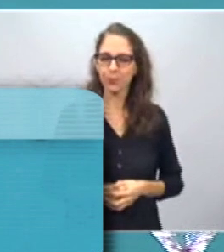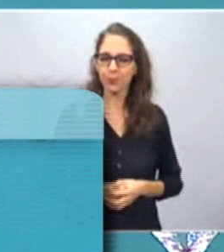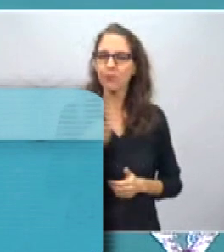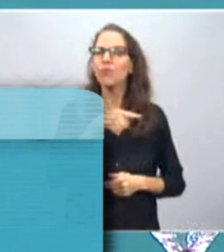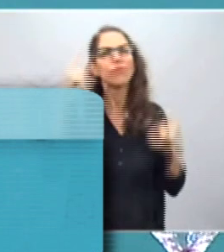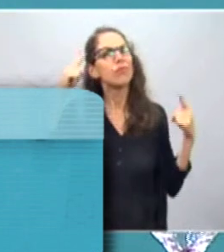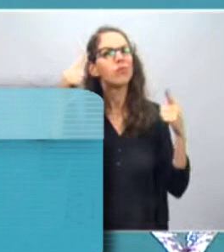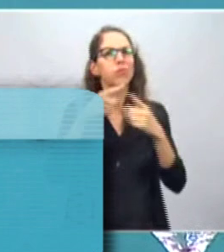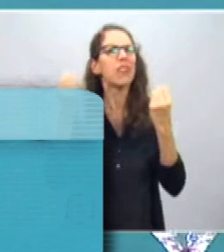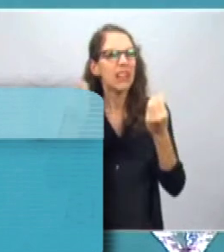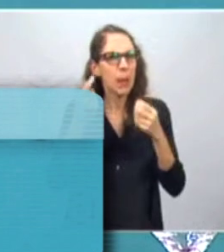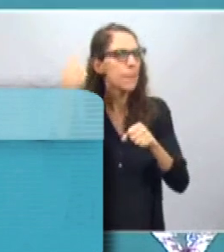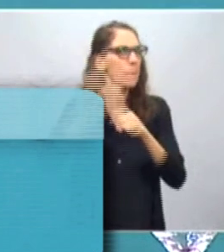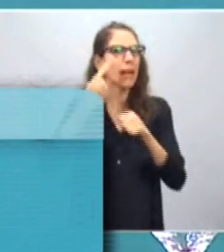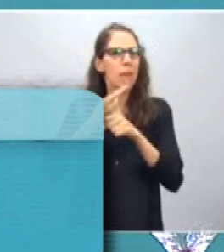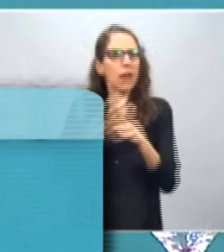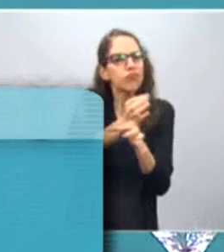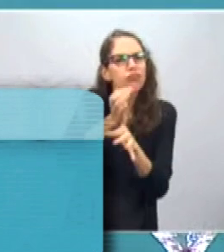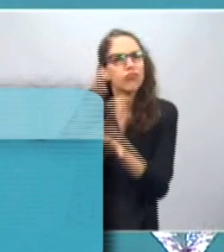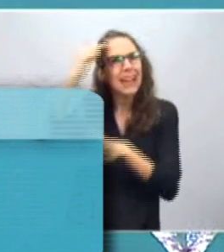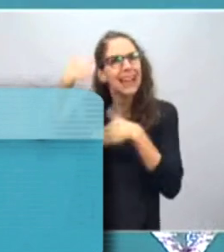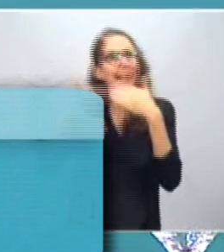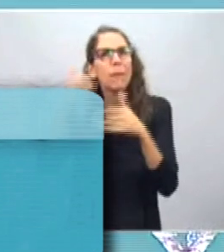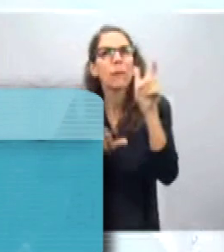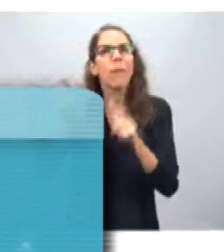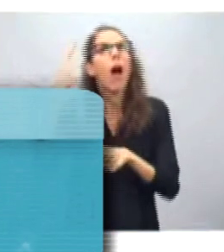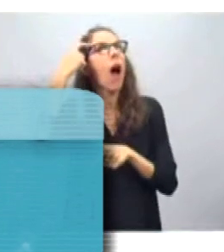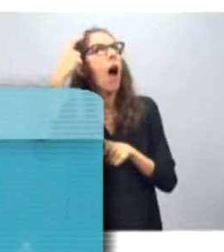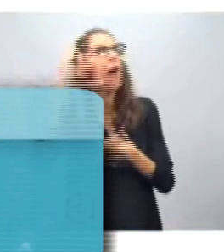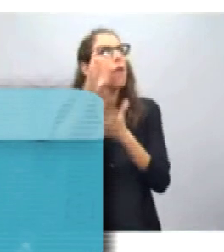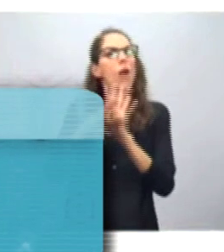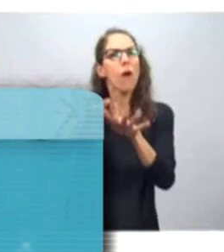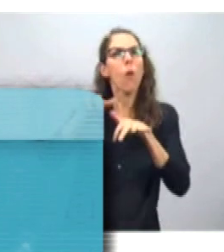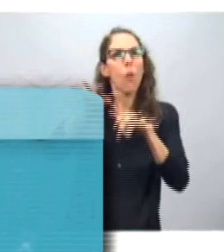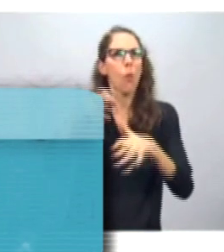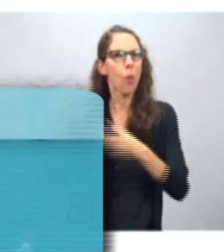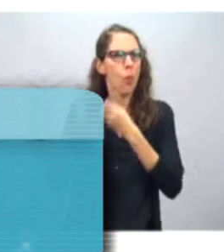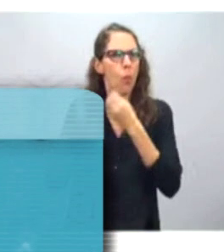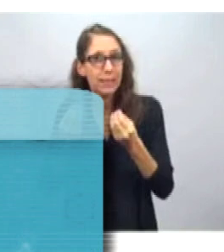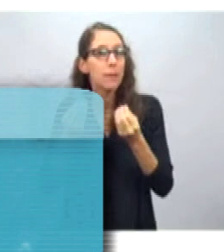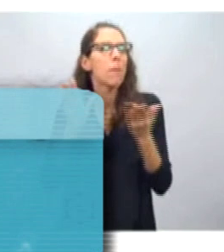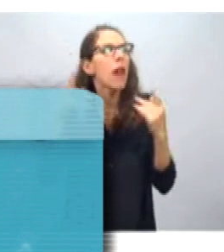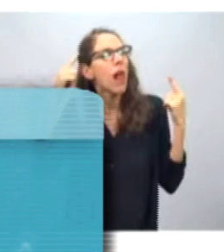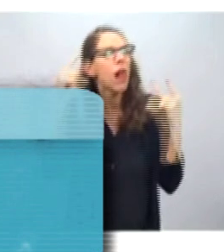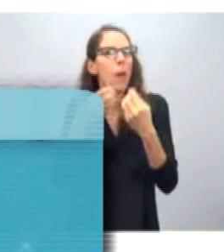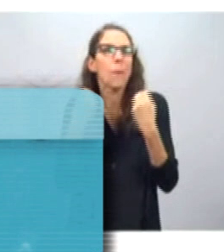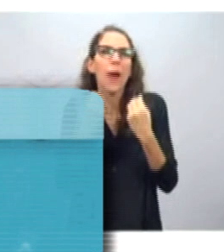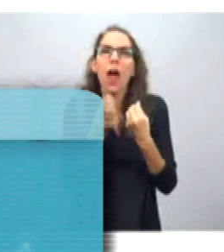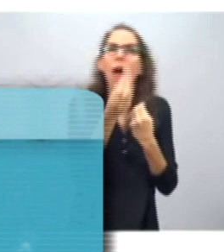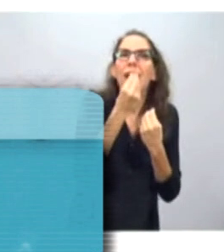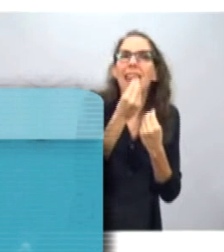primer lugar, la capacitación en la producción de huertas, pero fundamentalmente la producción de alimentos